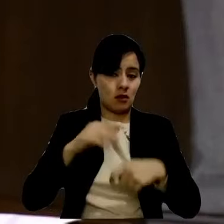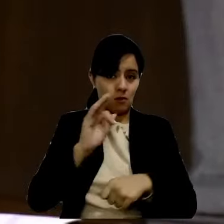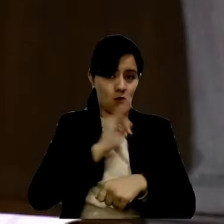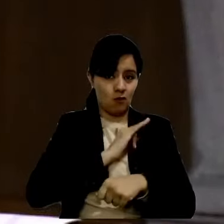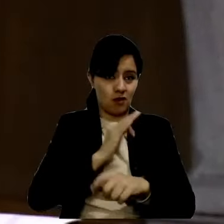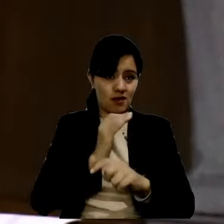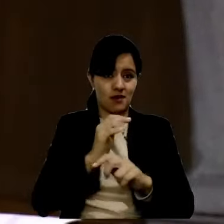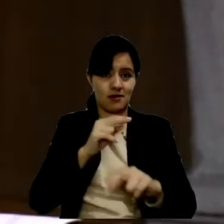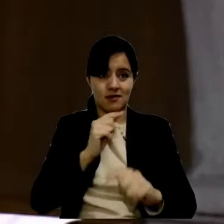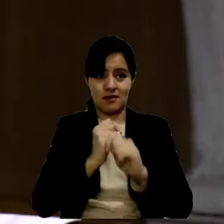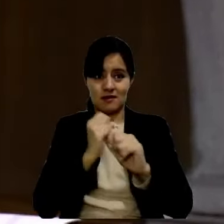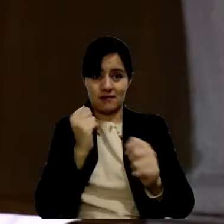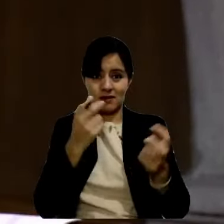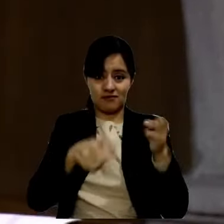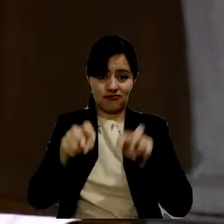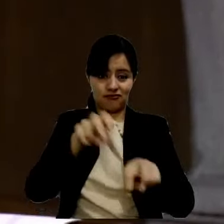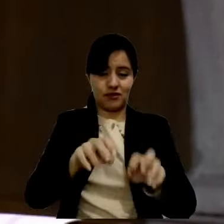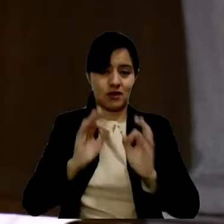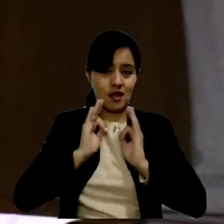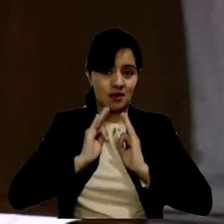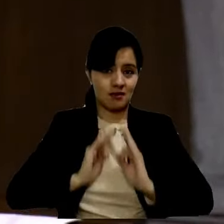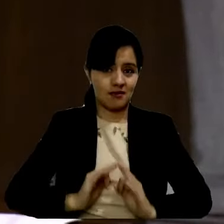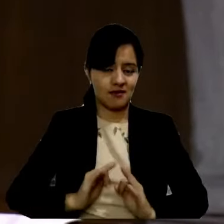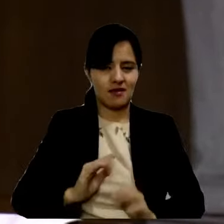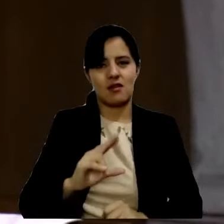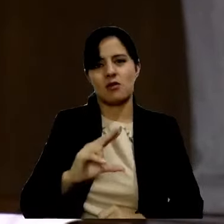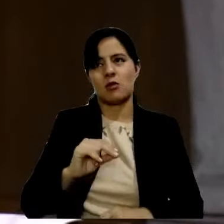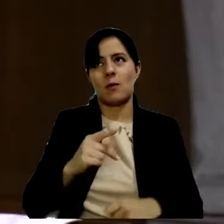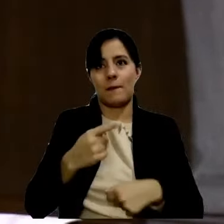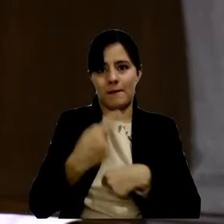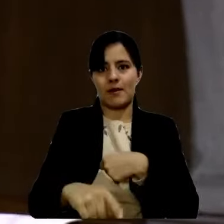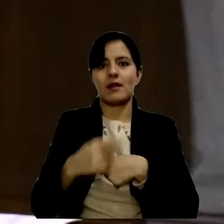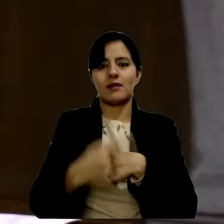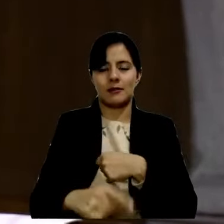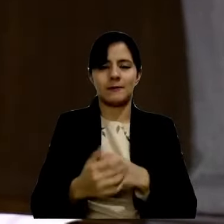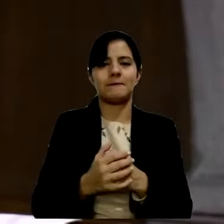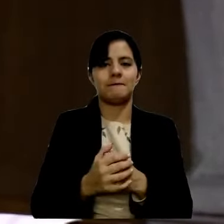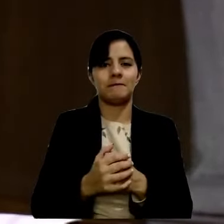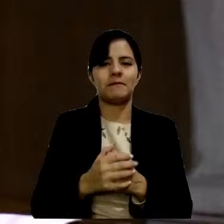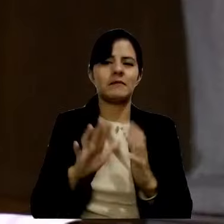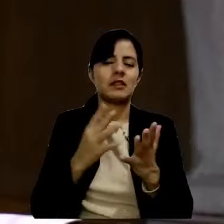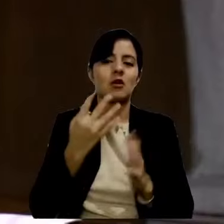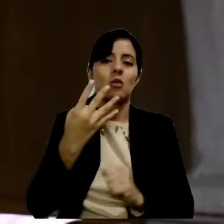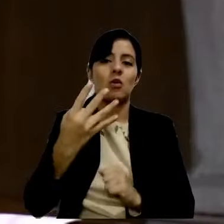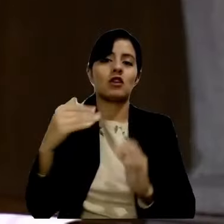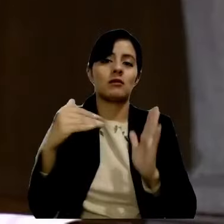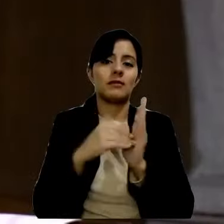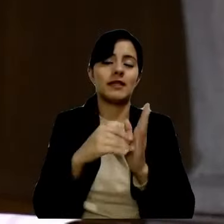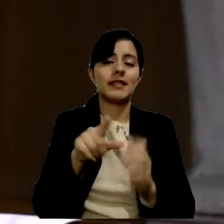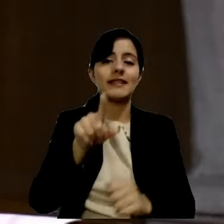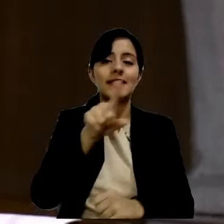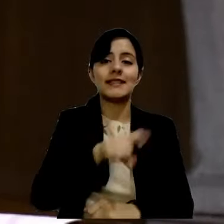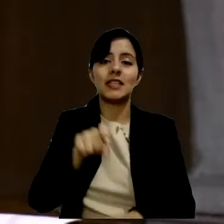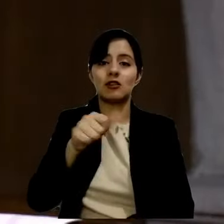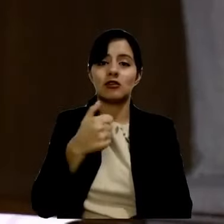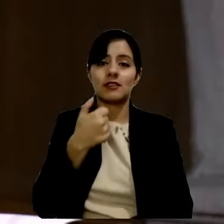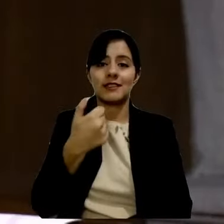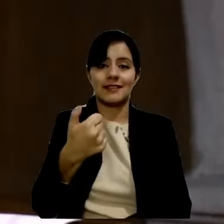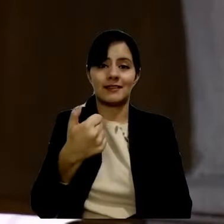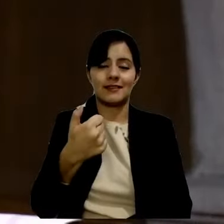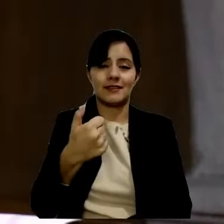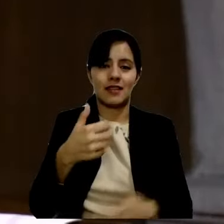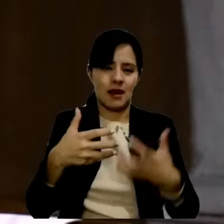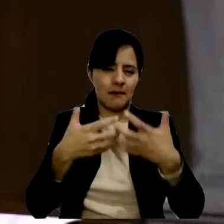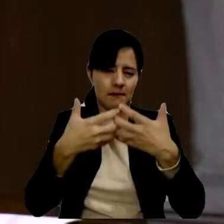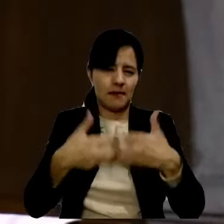concesionado del transporte público se estima que solamente 4 106 concesiones cumplen la